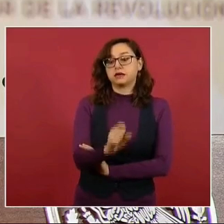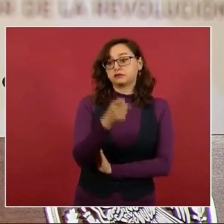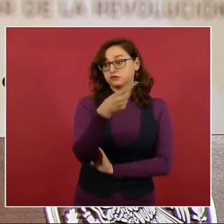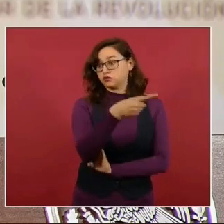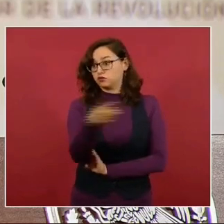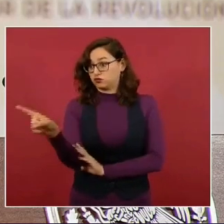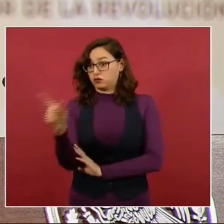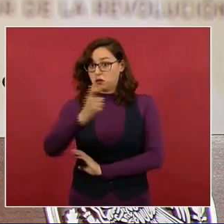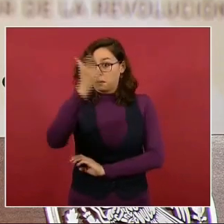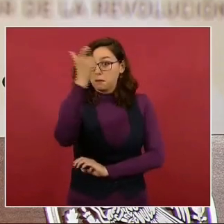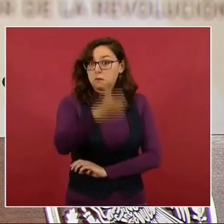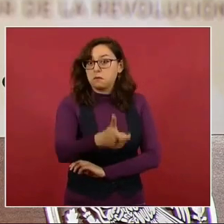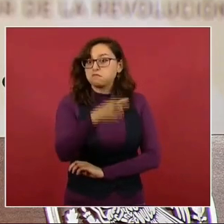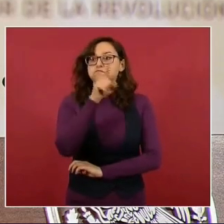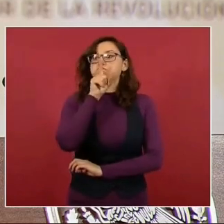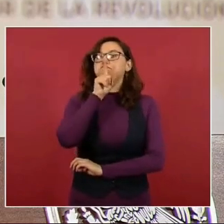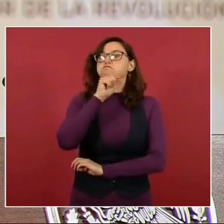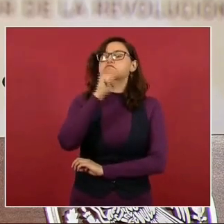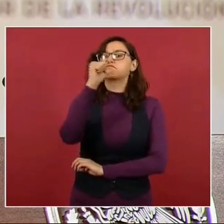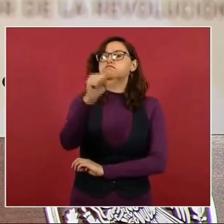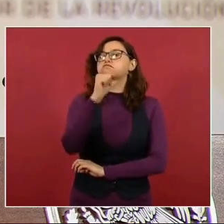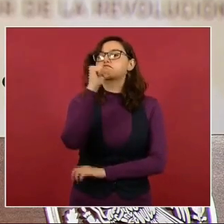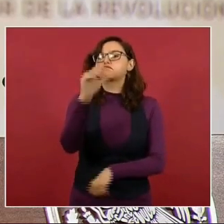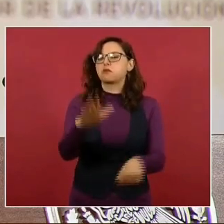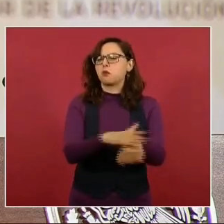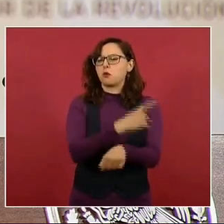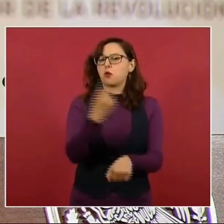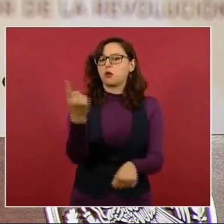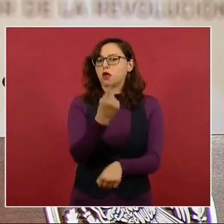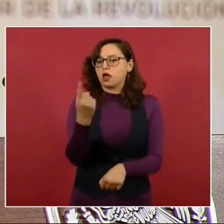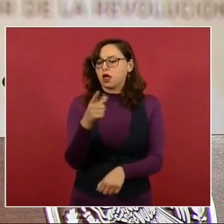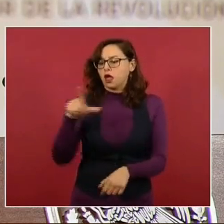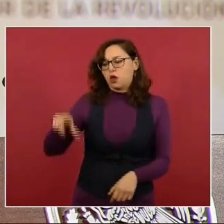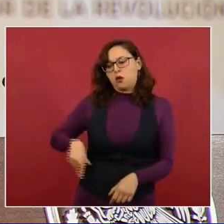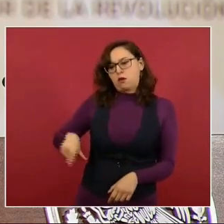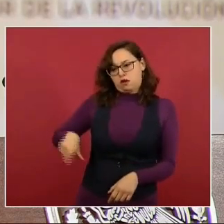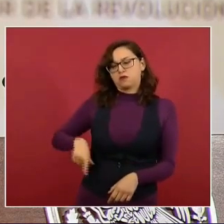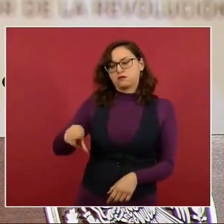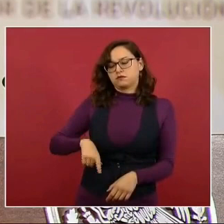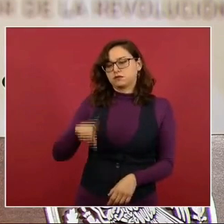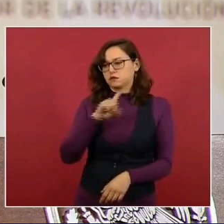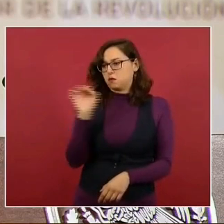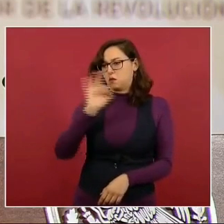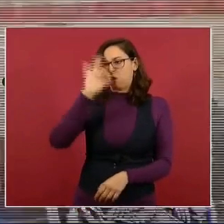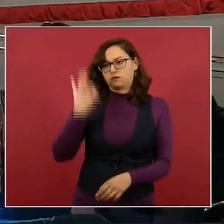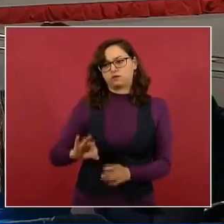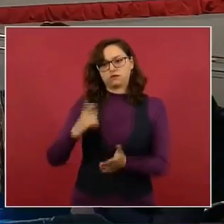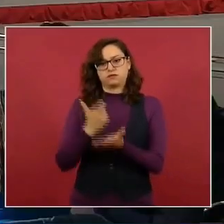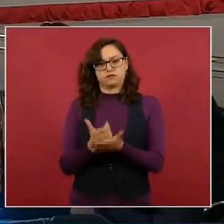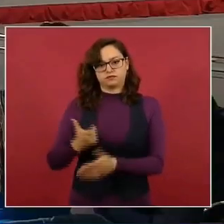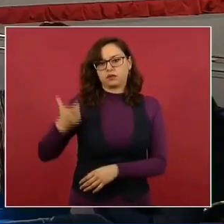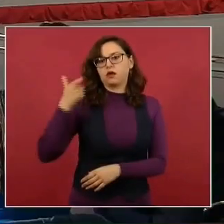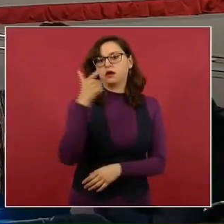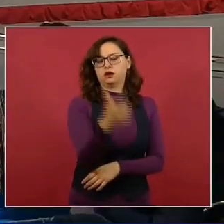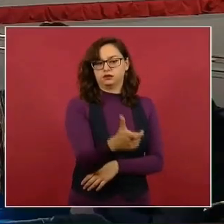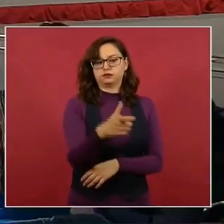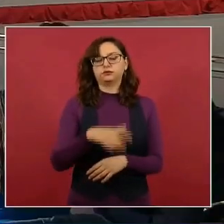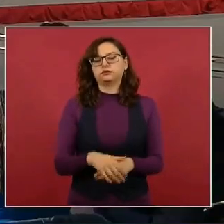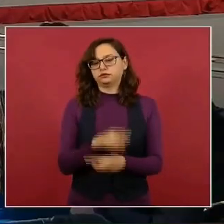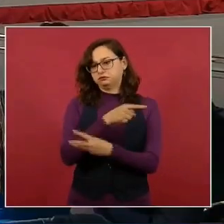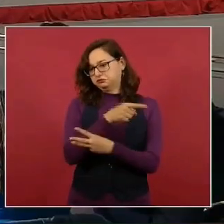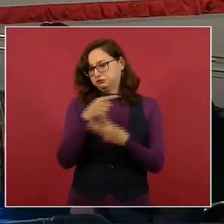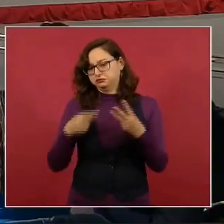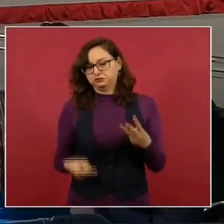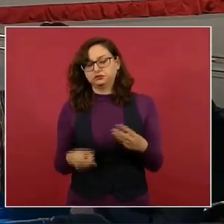pagando IEPS otra vez, ni en regular, ni en premium, ni en diésel. El precio promedio de la